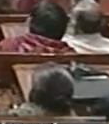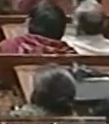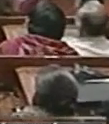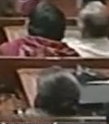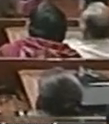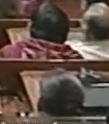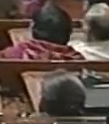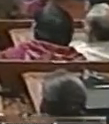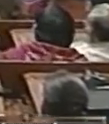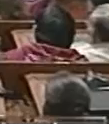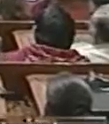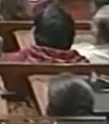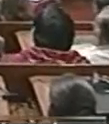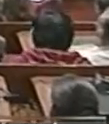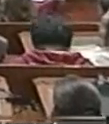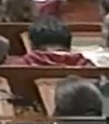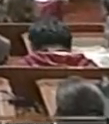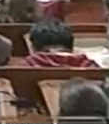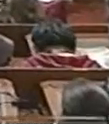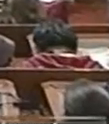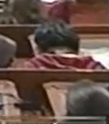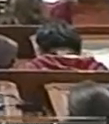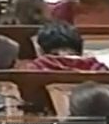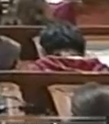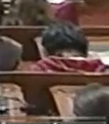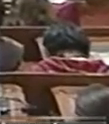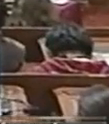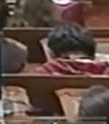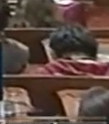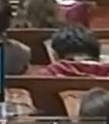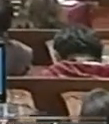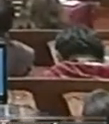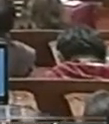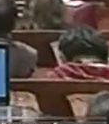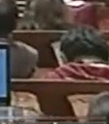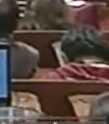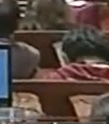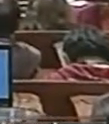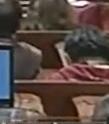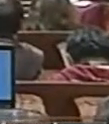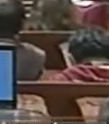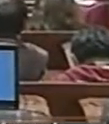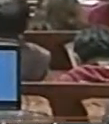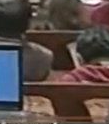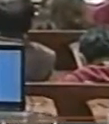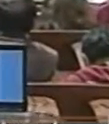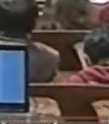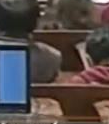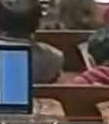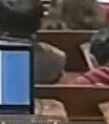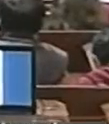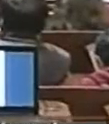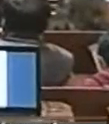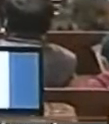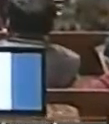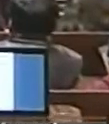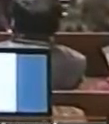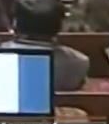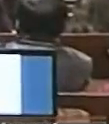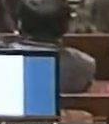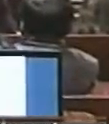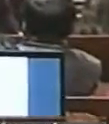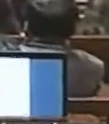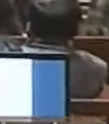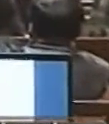Buenos días, compañeros de la Embajada de Cuba, compañeros y compañeras de la Embajada de Venezuela, colegas